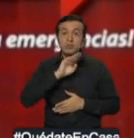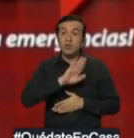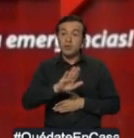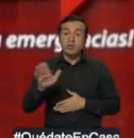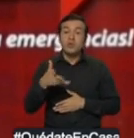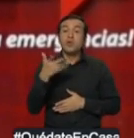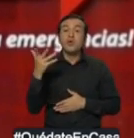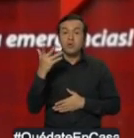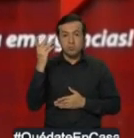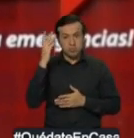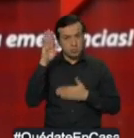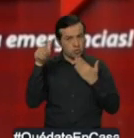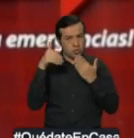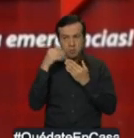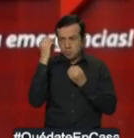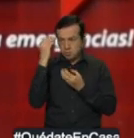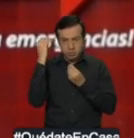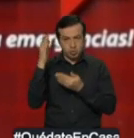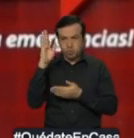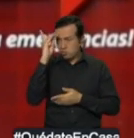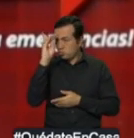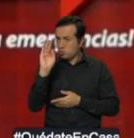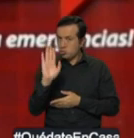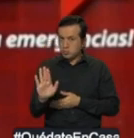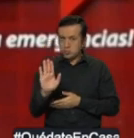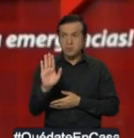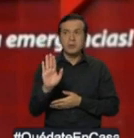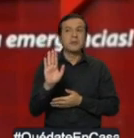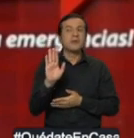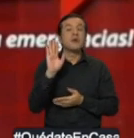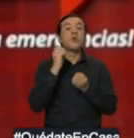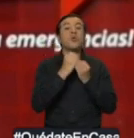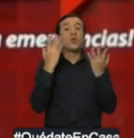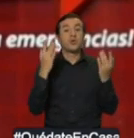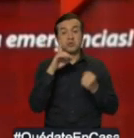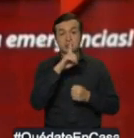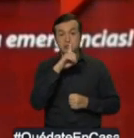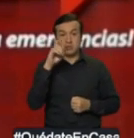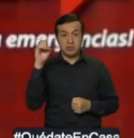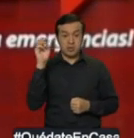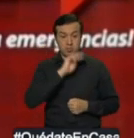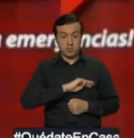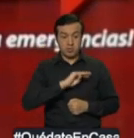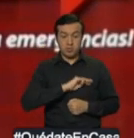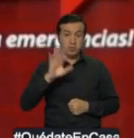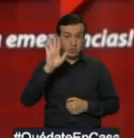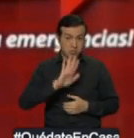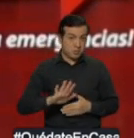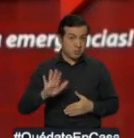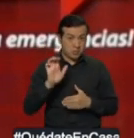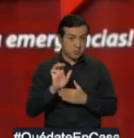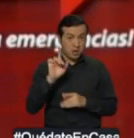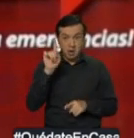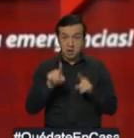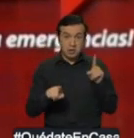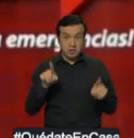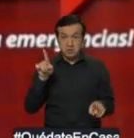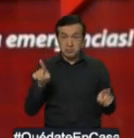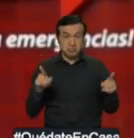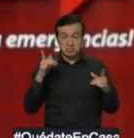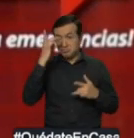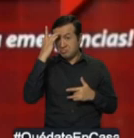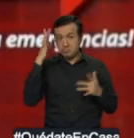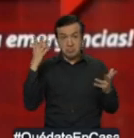con la información que se ha entregado tenemos fabricio más de 100 municipios en el país que no tienen ningún caso